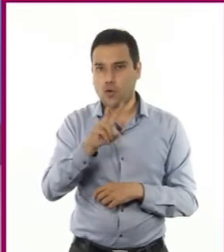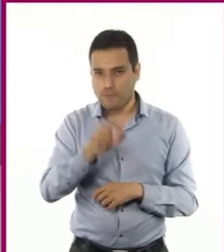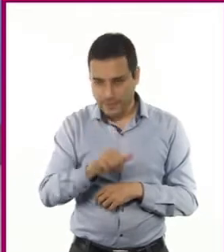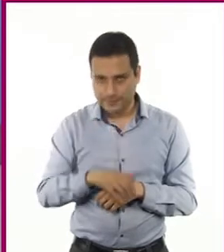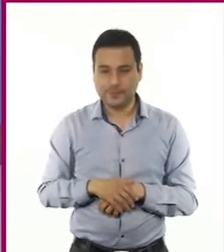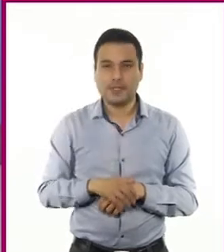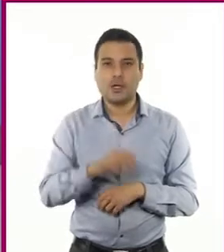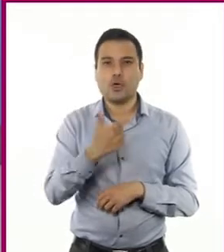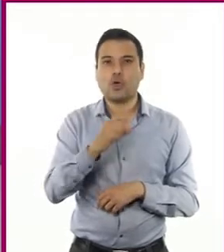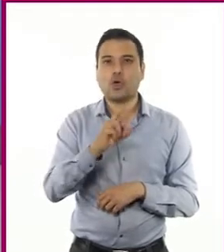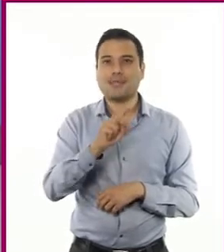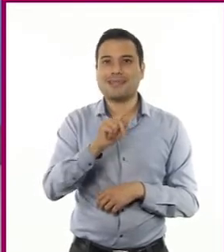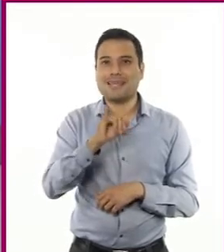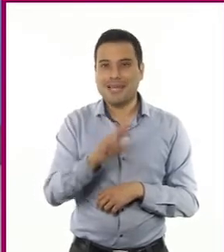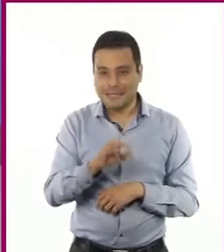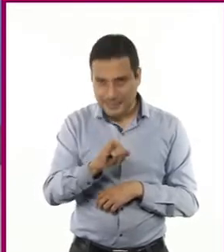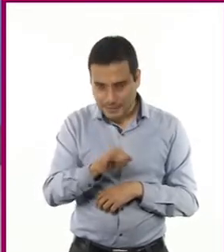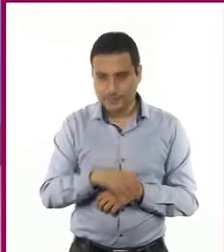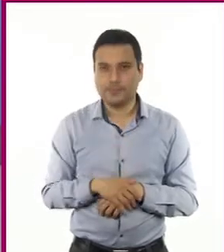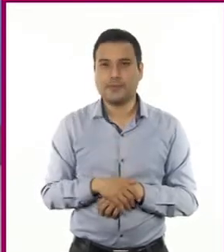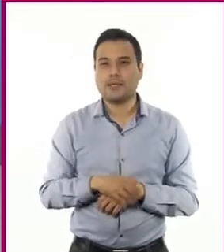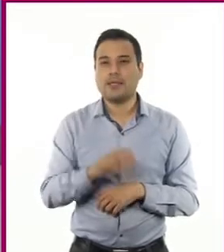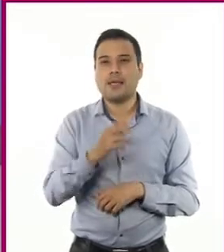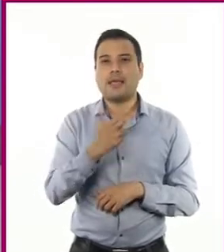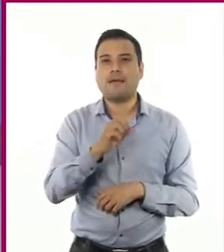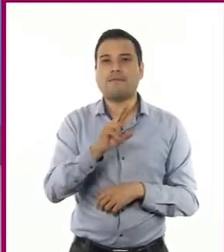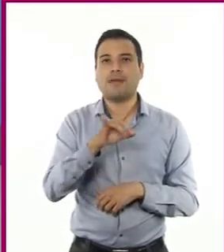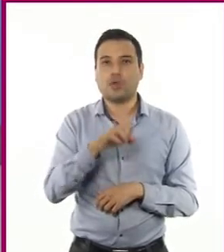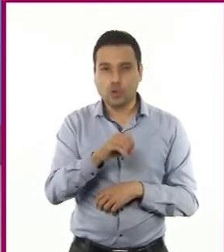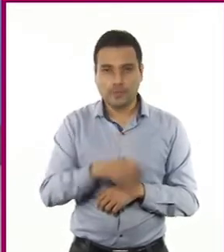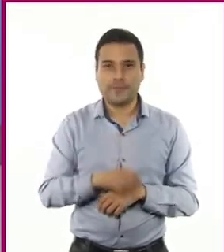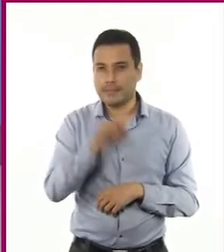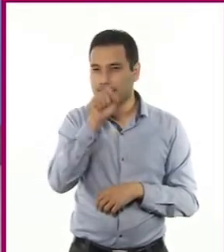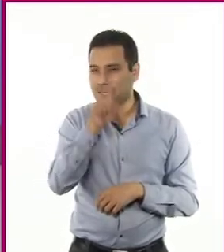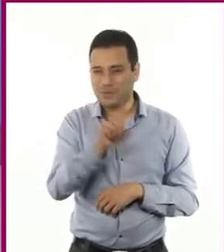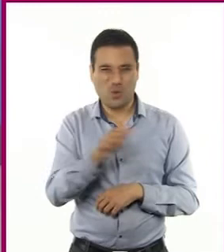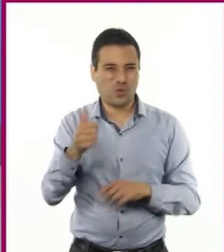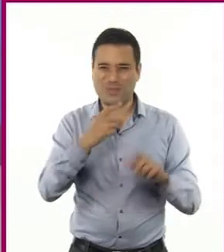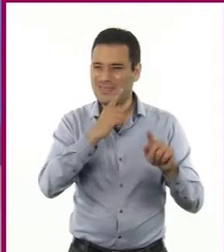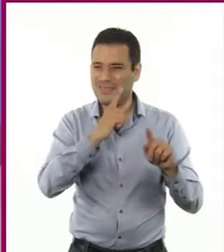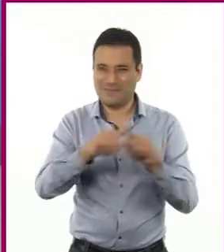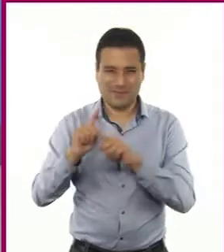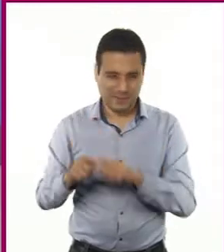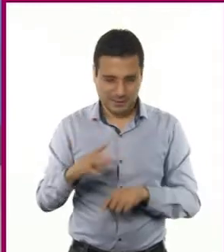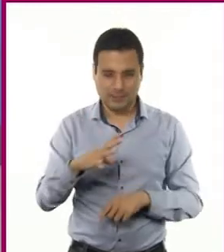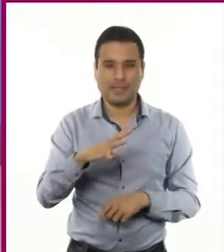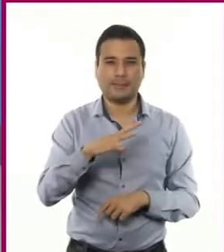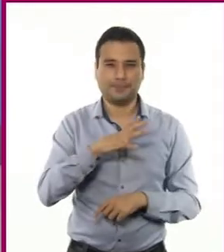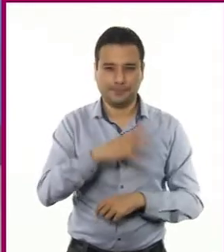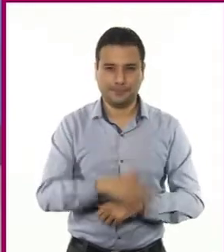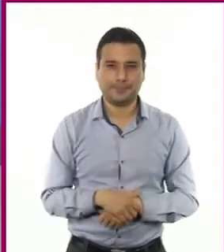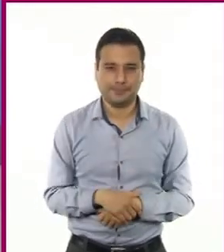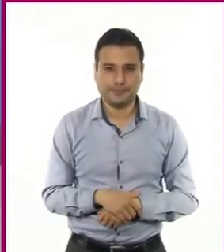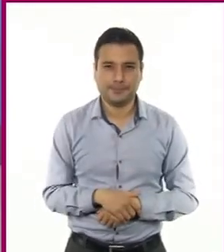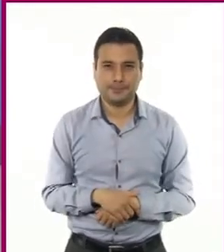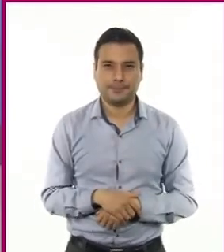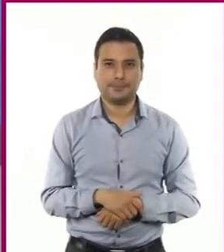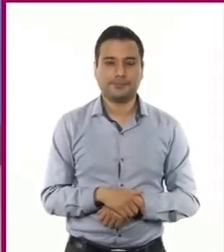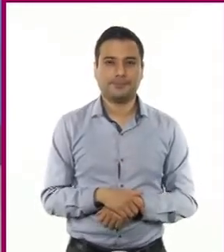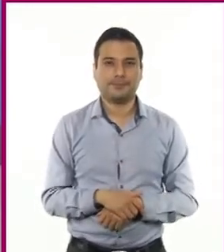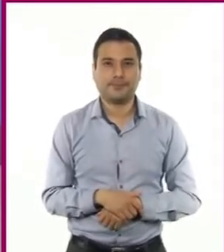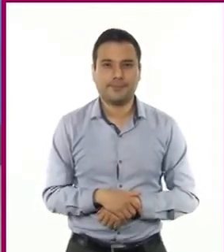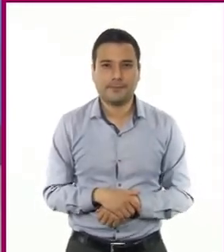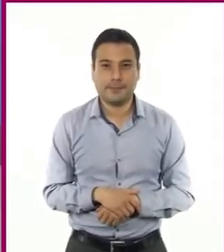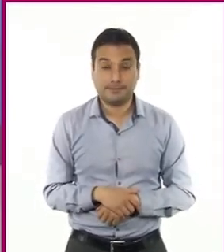Gortari, técnicos como Heberto Castillo, además de Cuauhtémoc Cárdenas y su padre, el expresidente Lázaro Cárdenas, como una de las